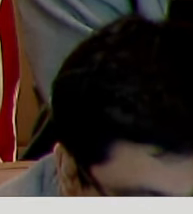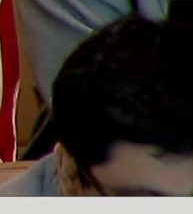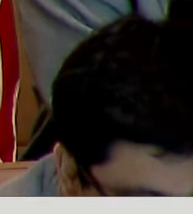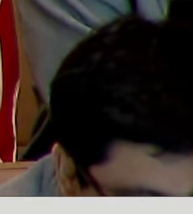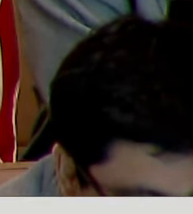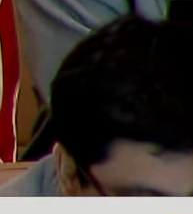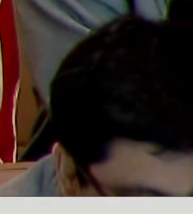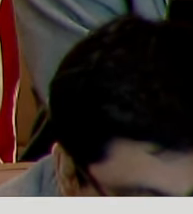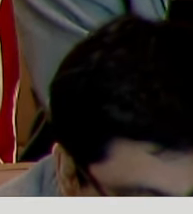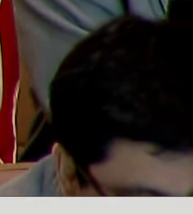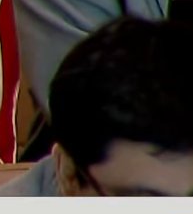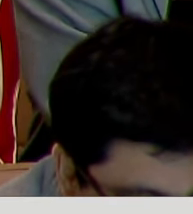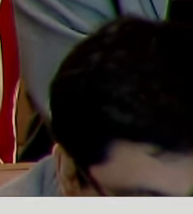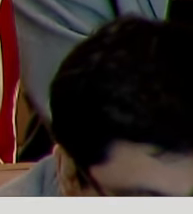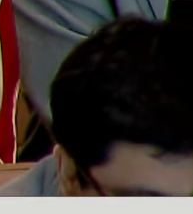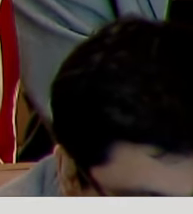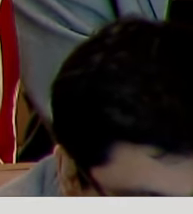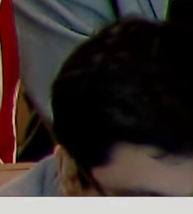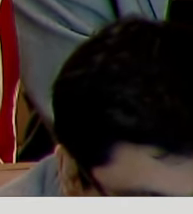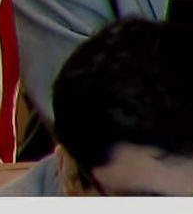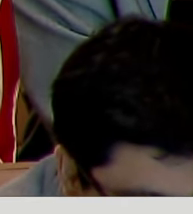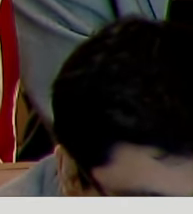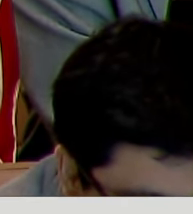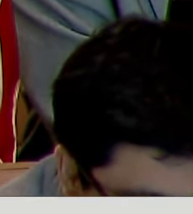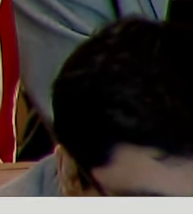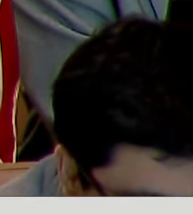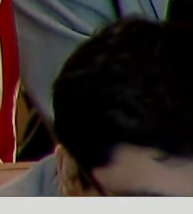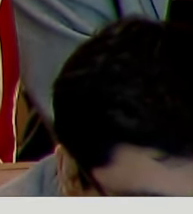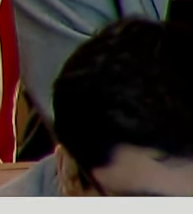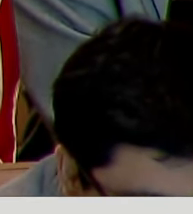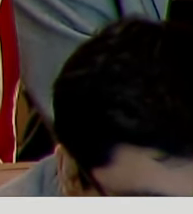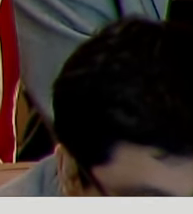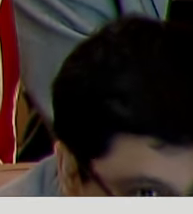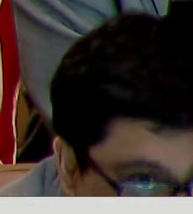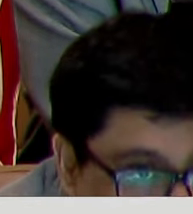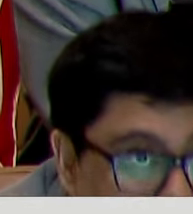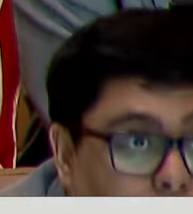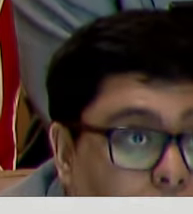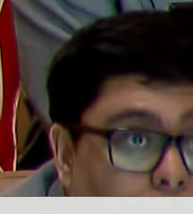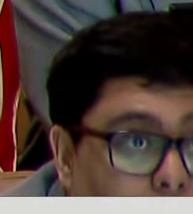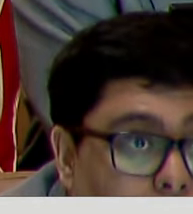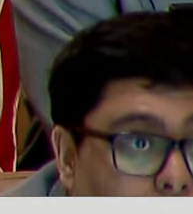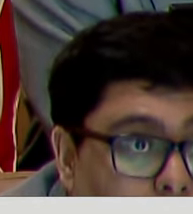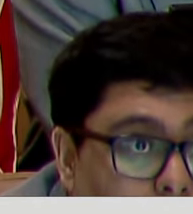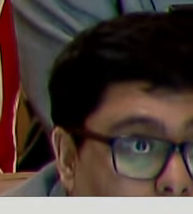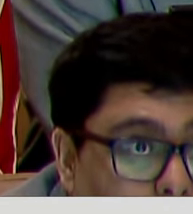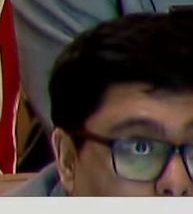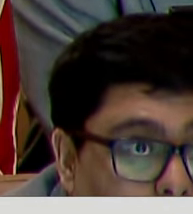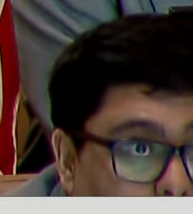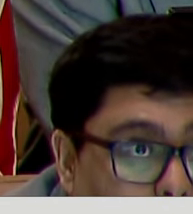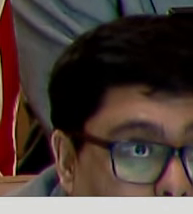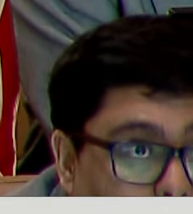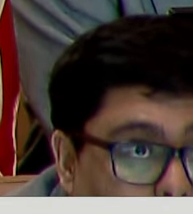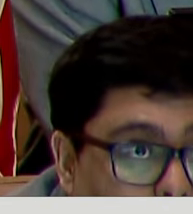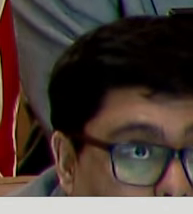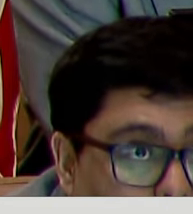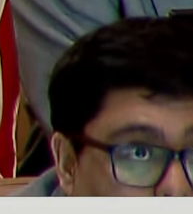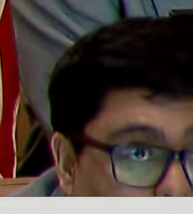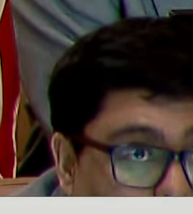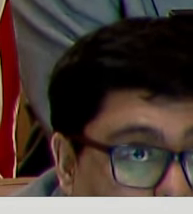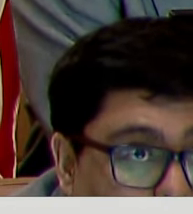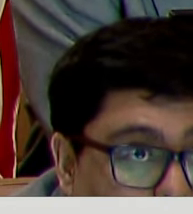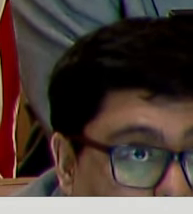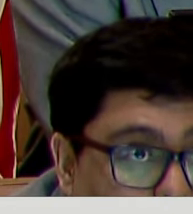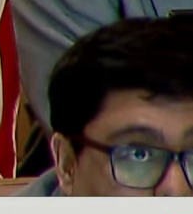con aquellas 89 cajas con eventuales osamentos detenidos desaparición dependencia de la Universidad de chile que posteriormente al 2019 fueron entregados al servicio médico